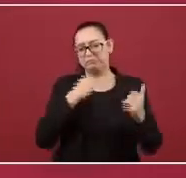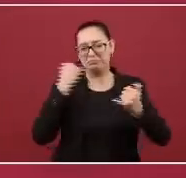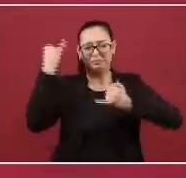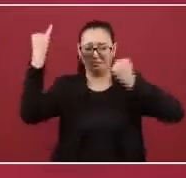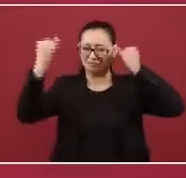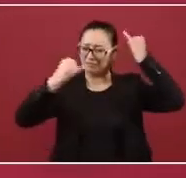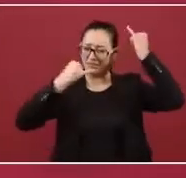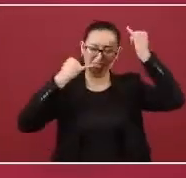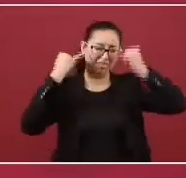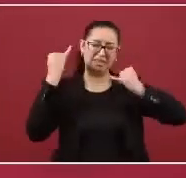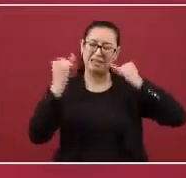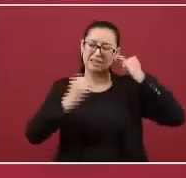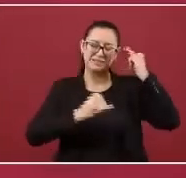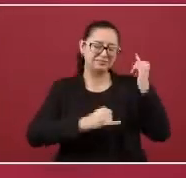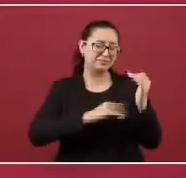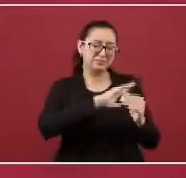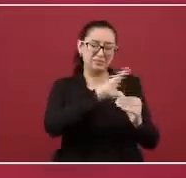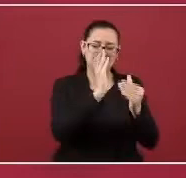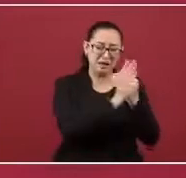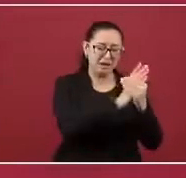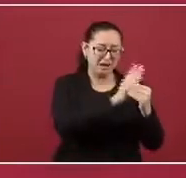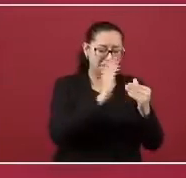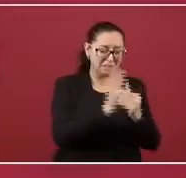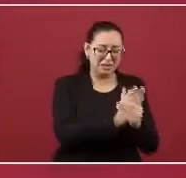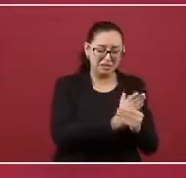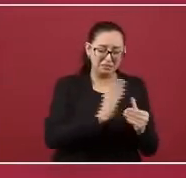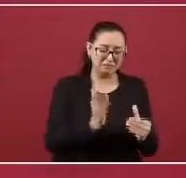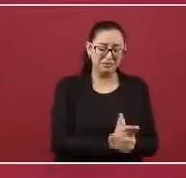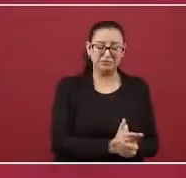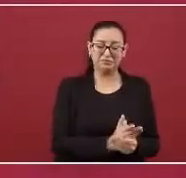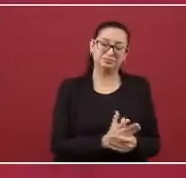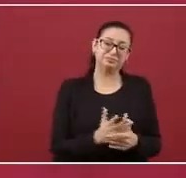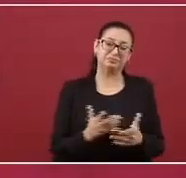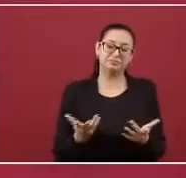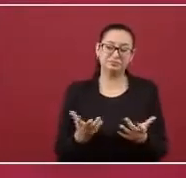inventaban cosas y